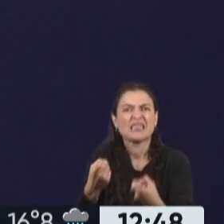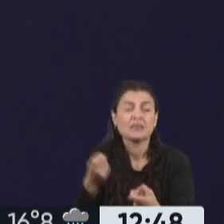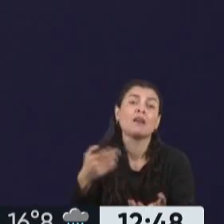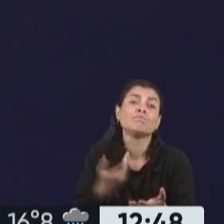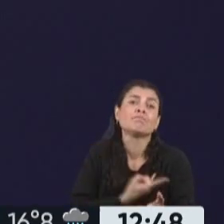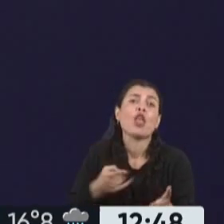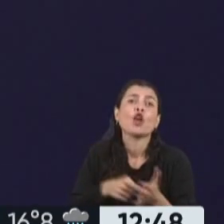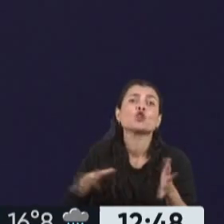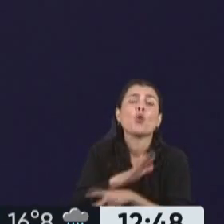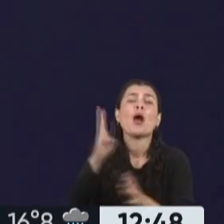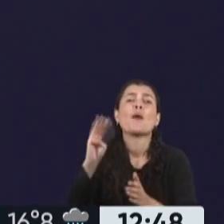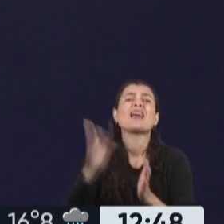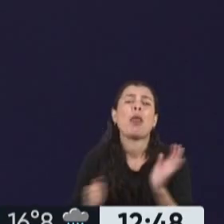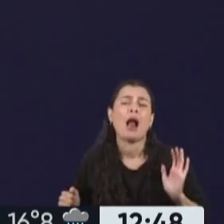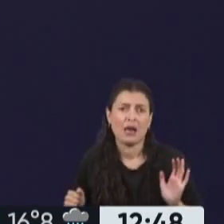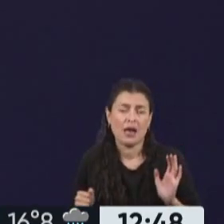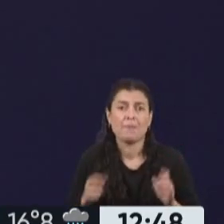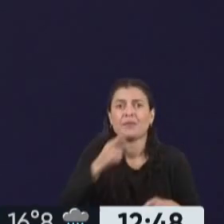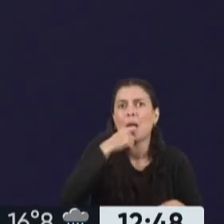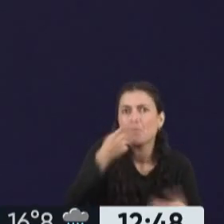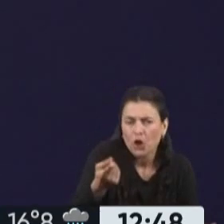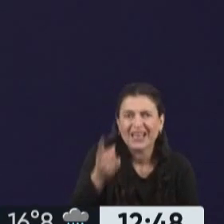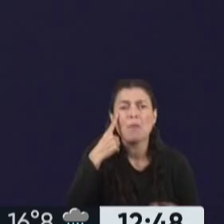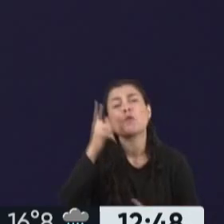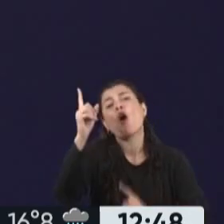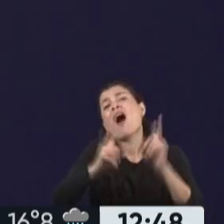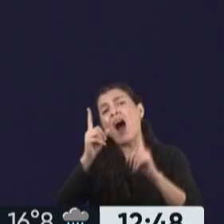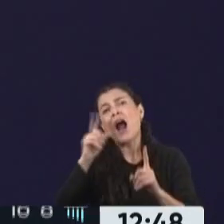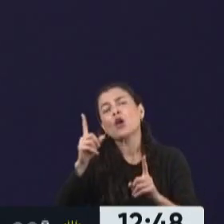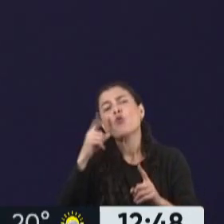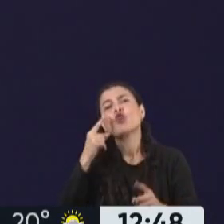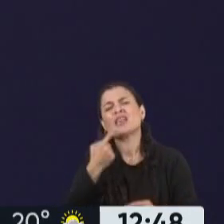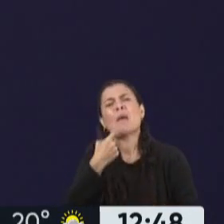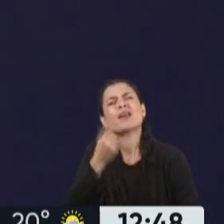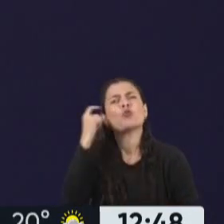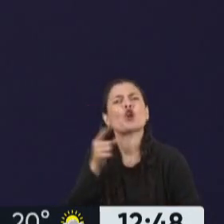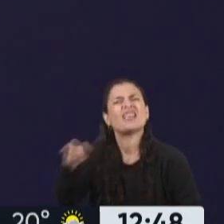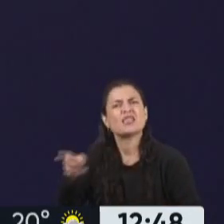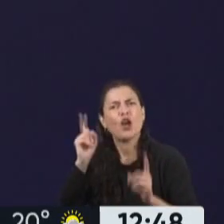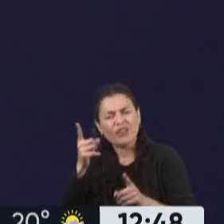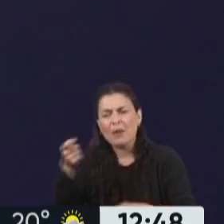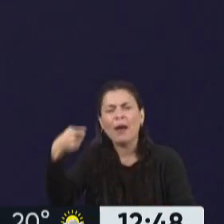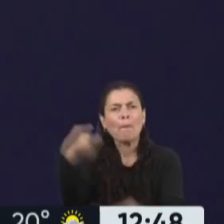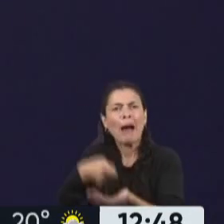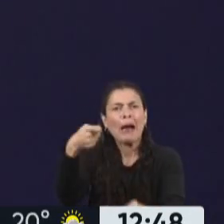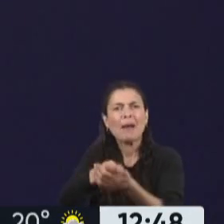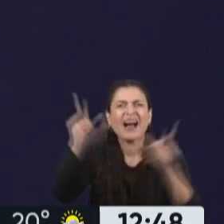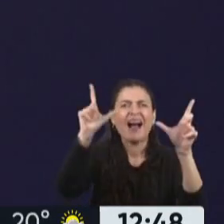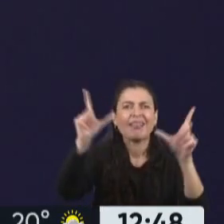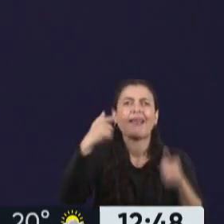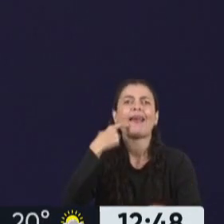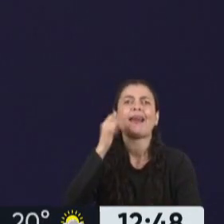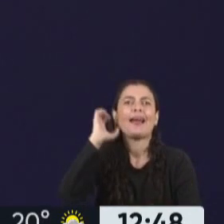gobernador si partidas como las de la pauta oficial ya fueron destinadas a Bahía Blanca o las siguen consumiendo en medios que lo único que hacen